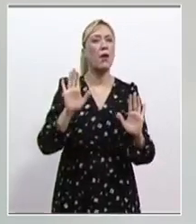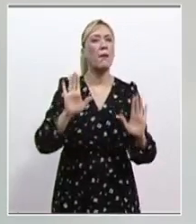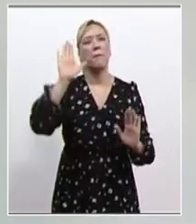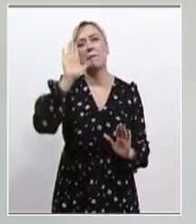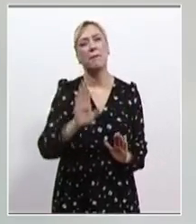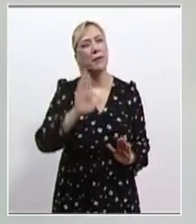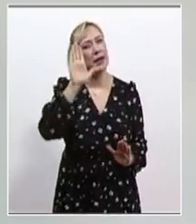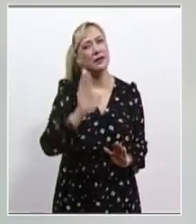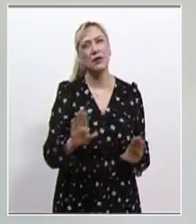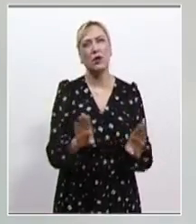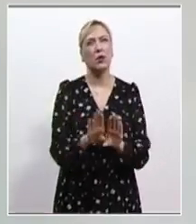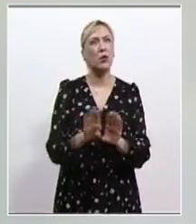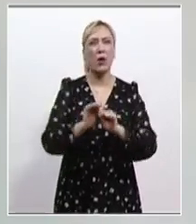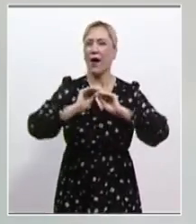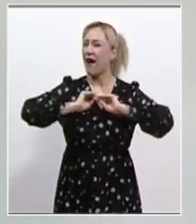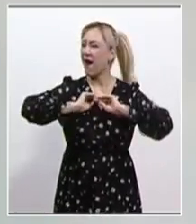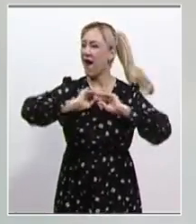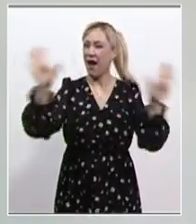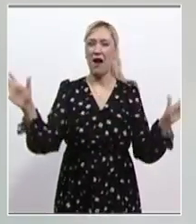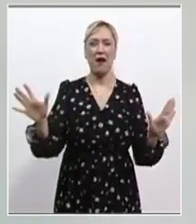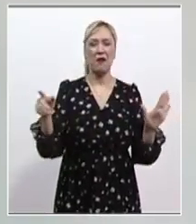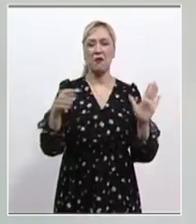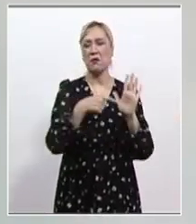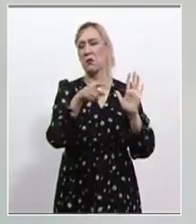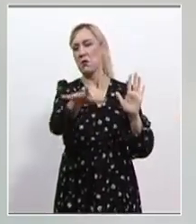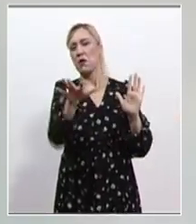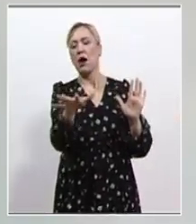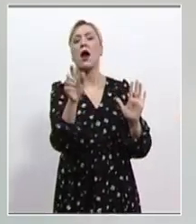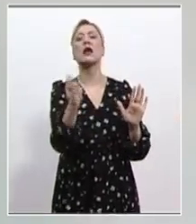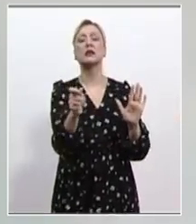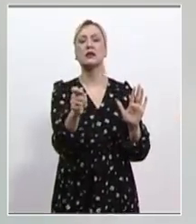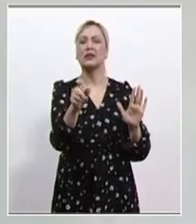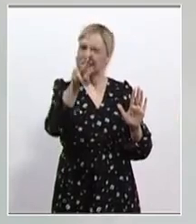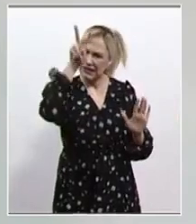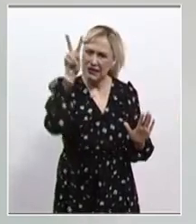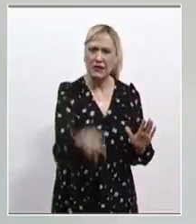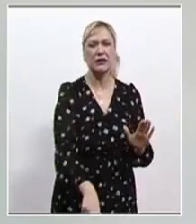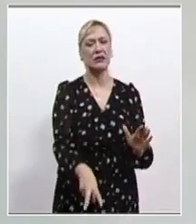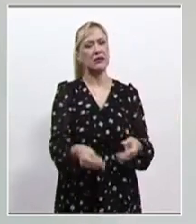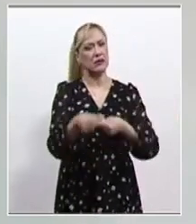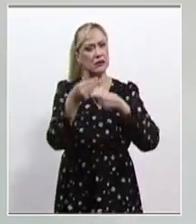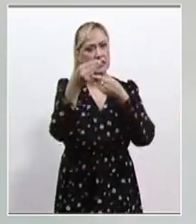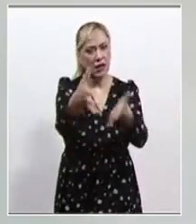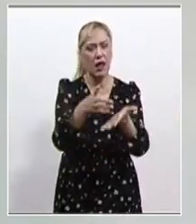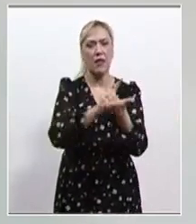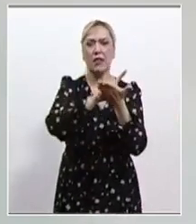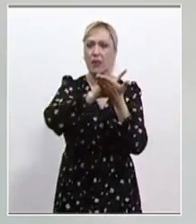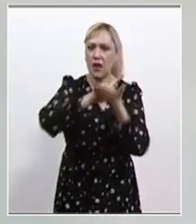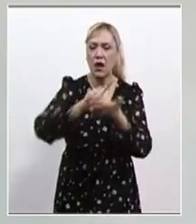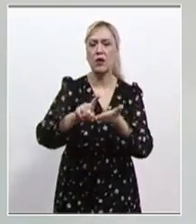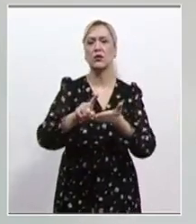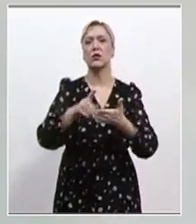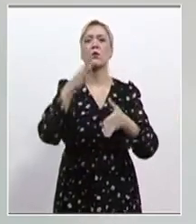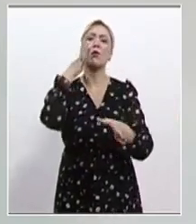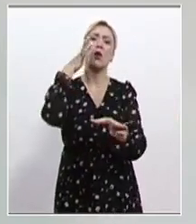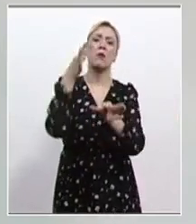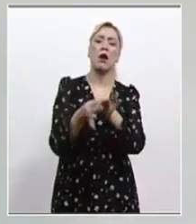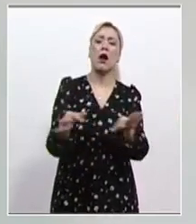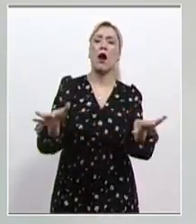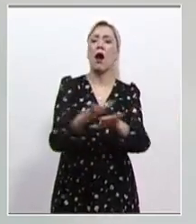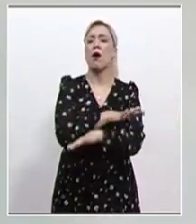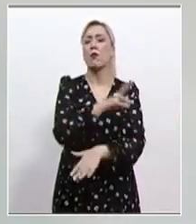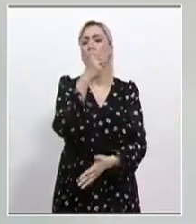quisiera resaltar es hacer efectivos los derechos prometidos en la reforma de 2017, en la reforma